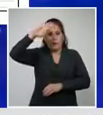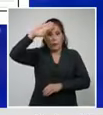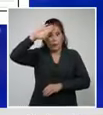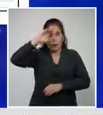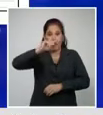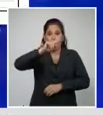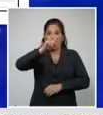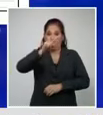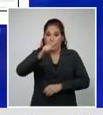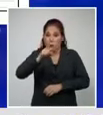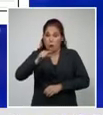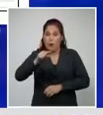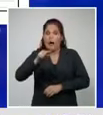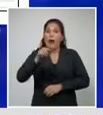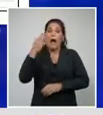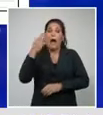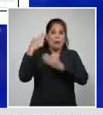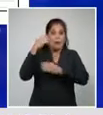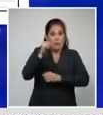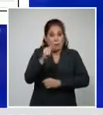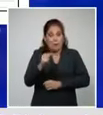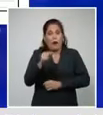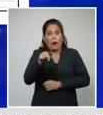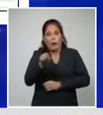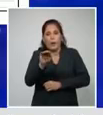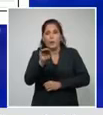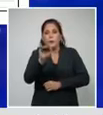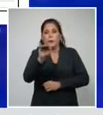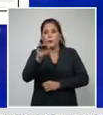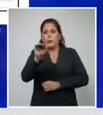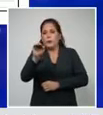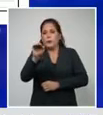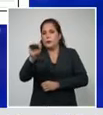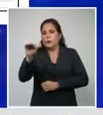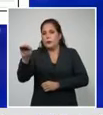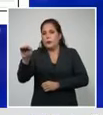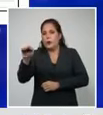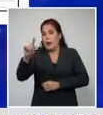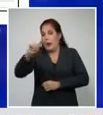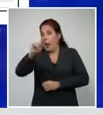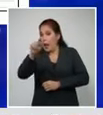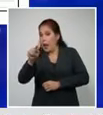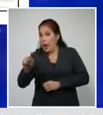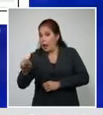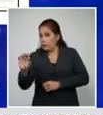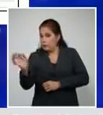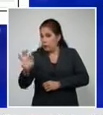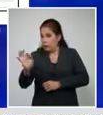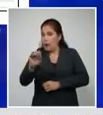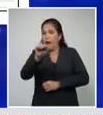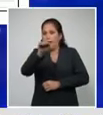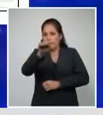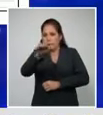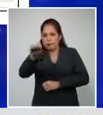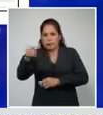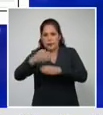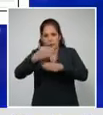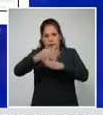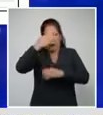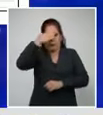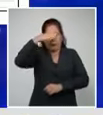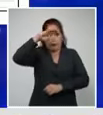curva que si bien no se incrementa, no se logra una disminución, y con la tasa más